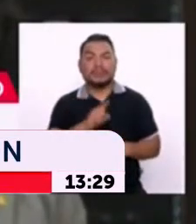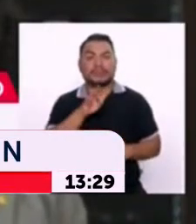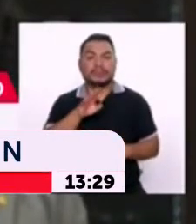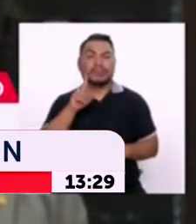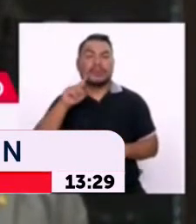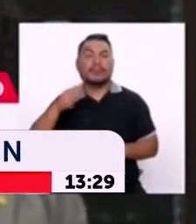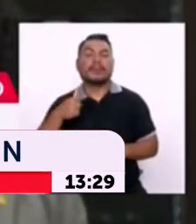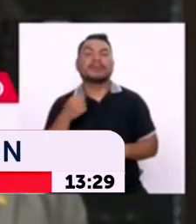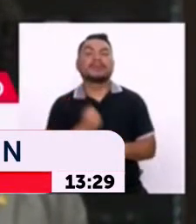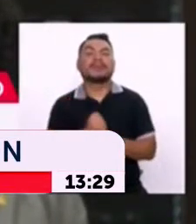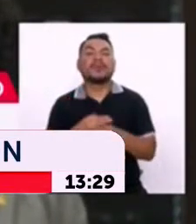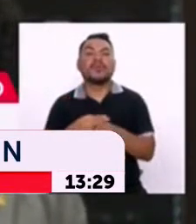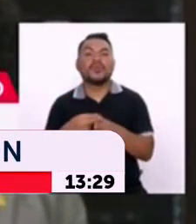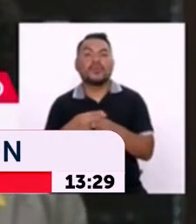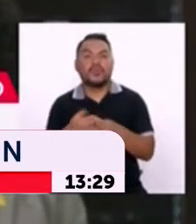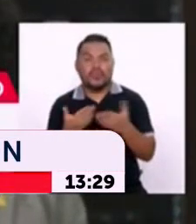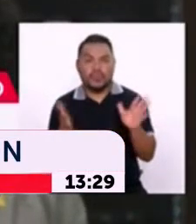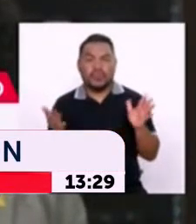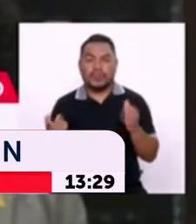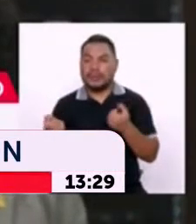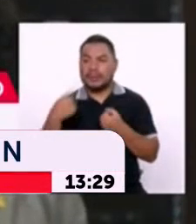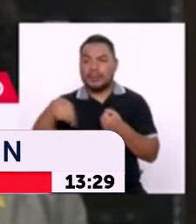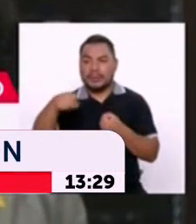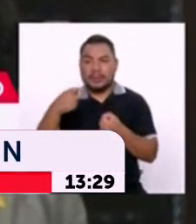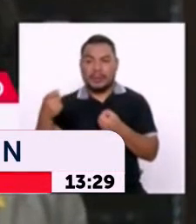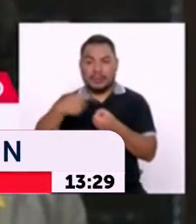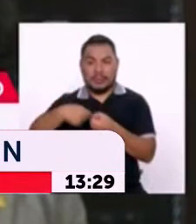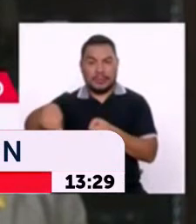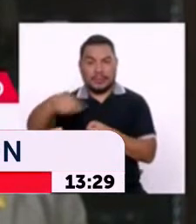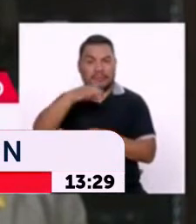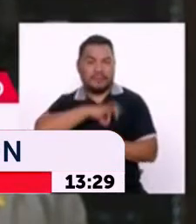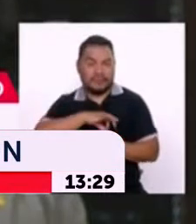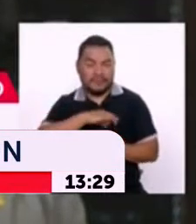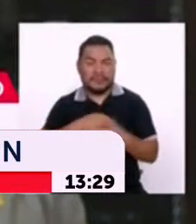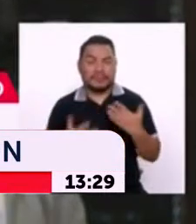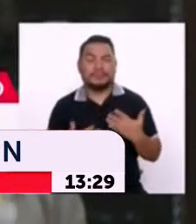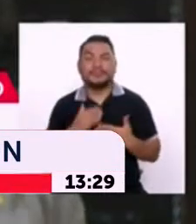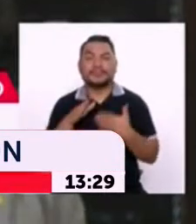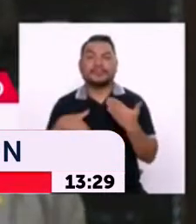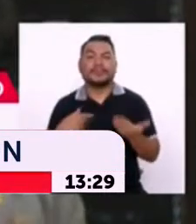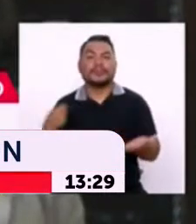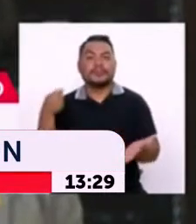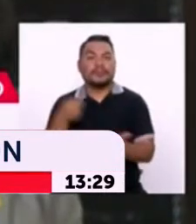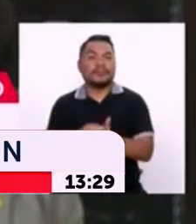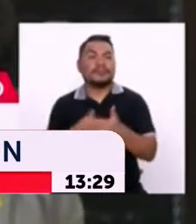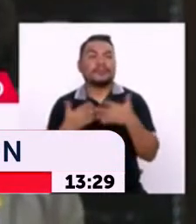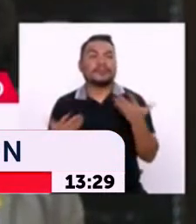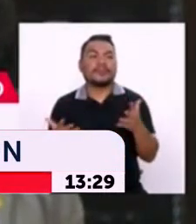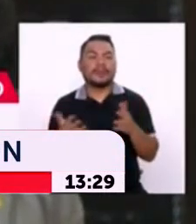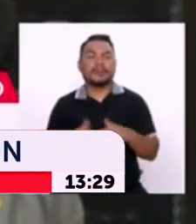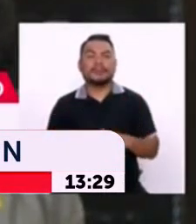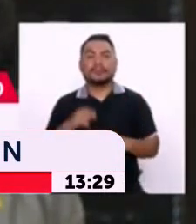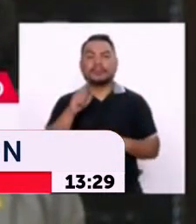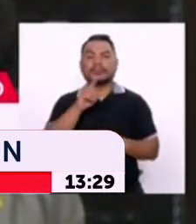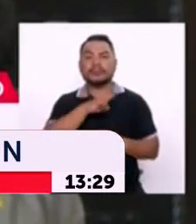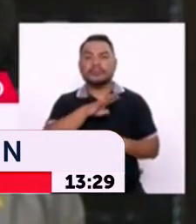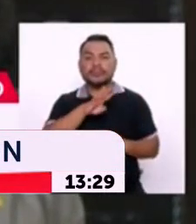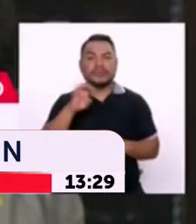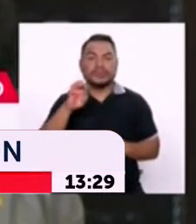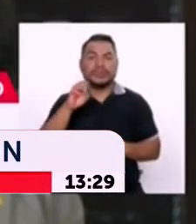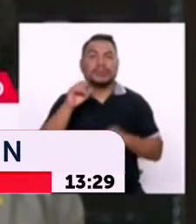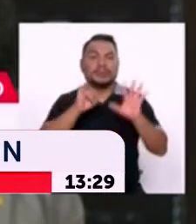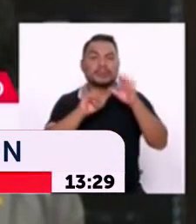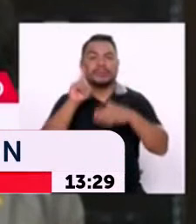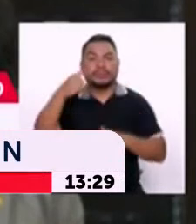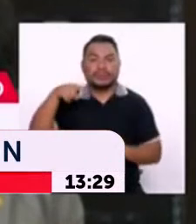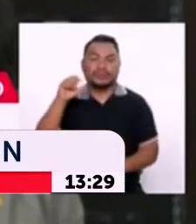151.000 empleos temporales, destinados además por las transferencias financieras por más de